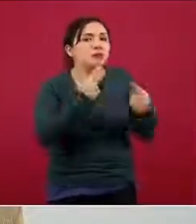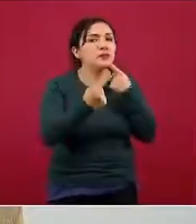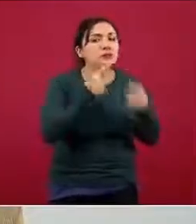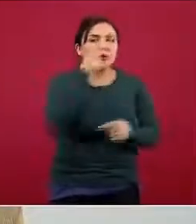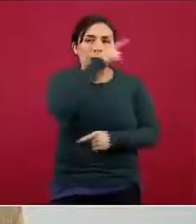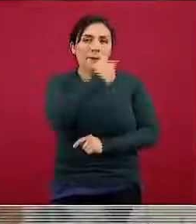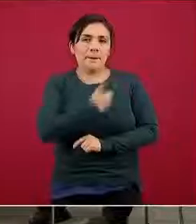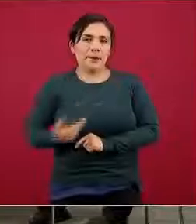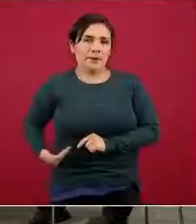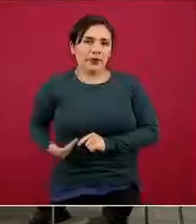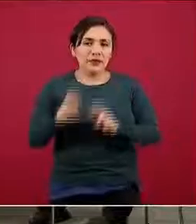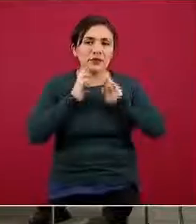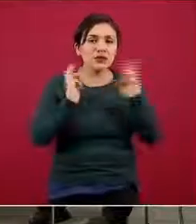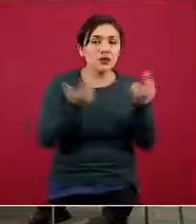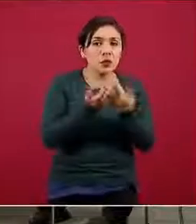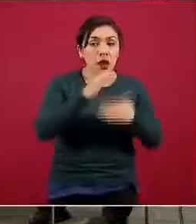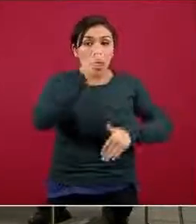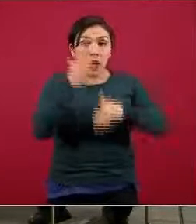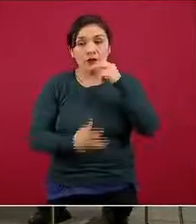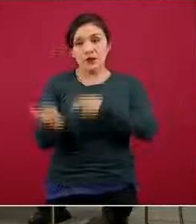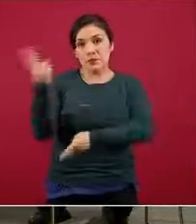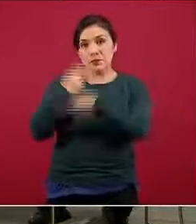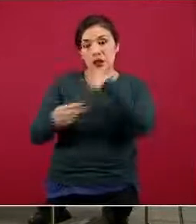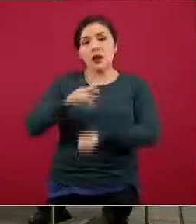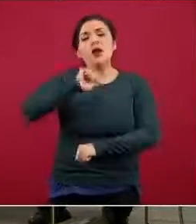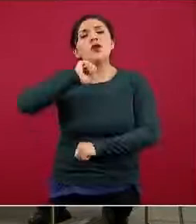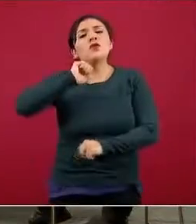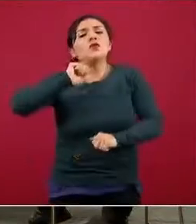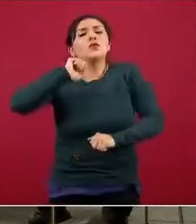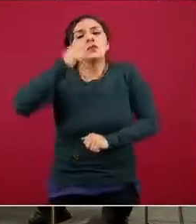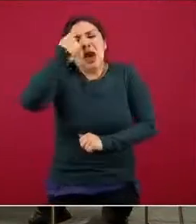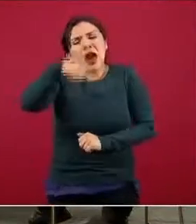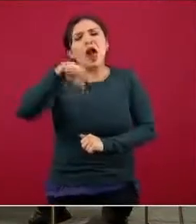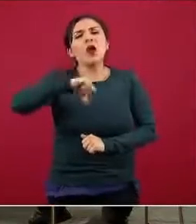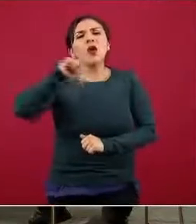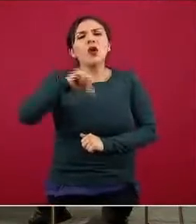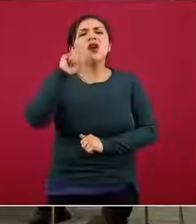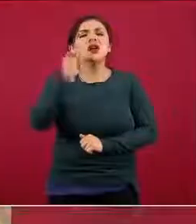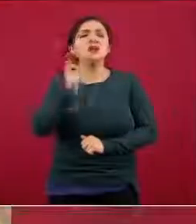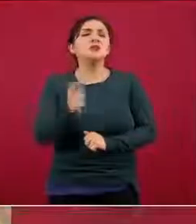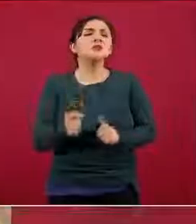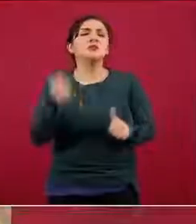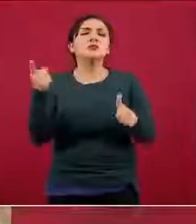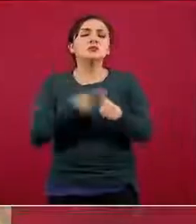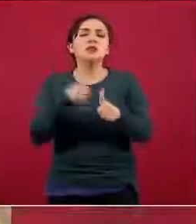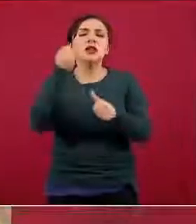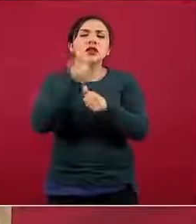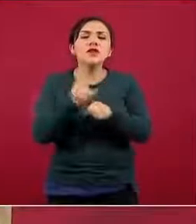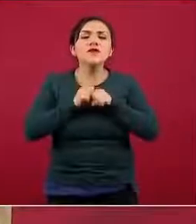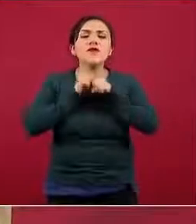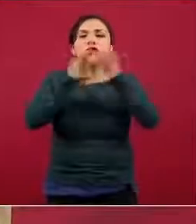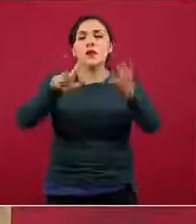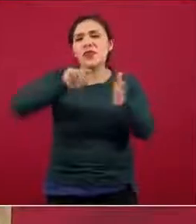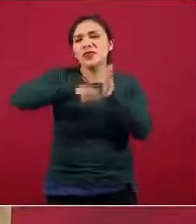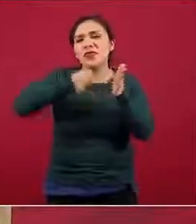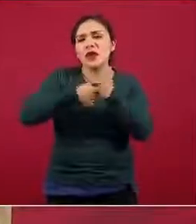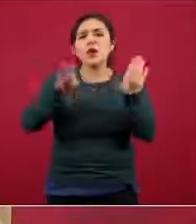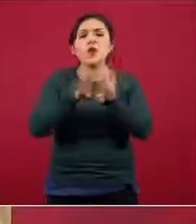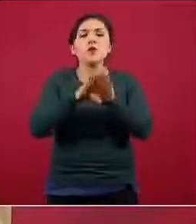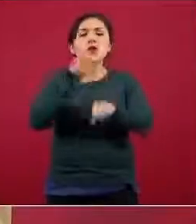presidencia y tocaremos principalmente el informe técnico